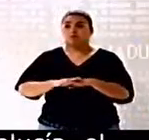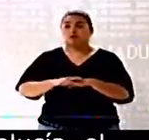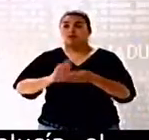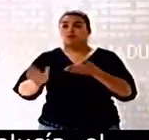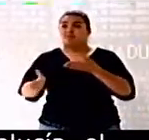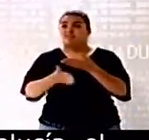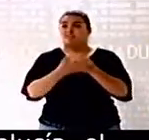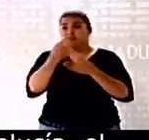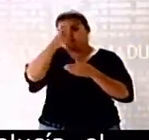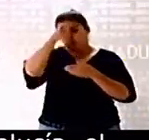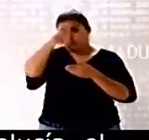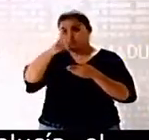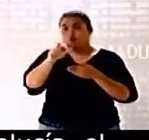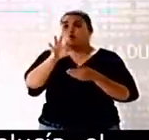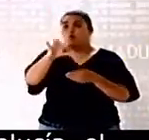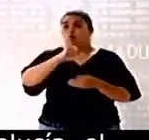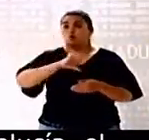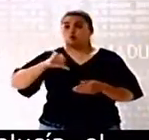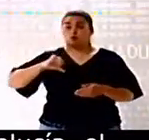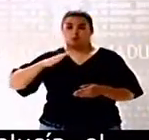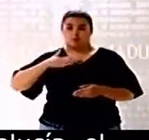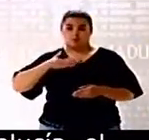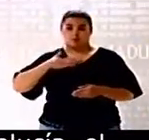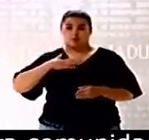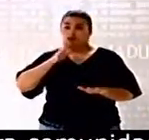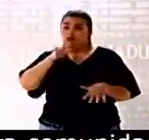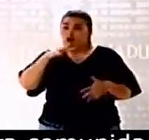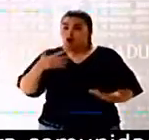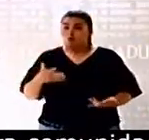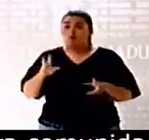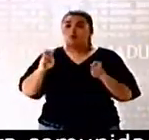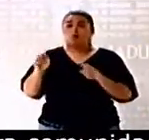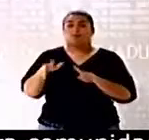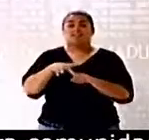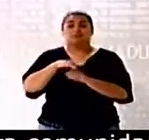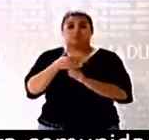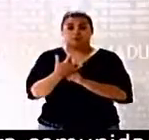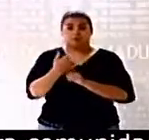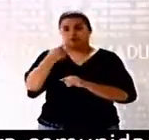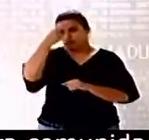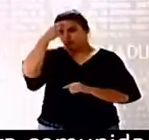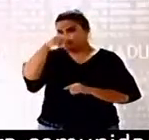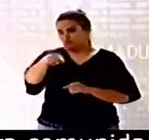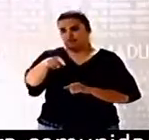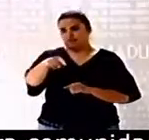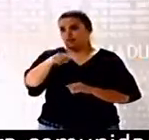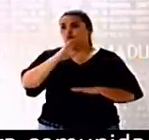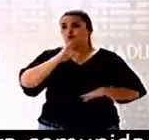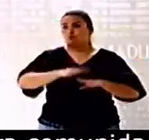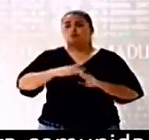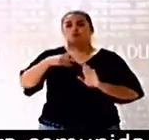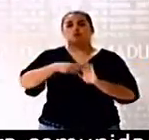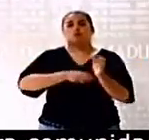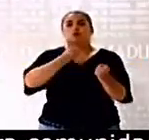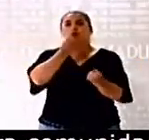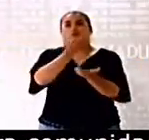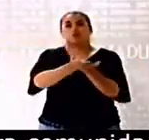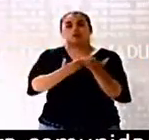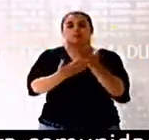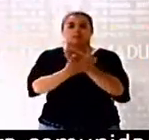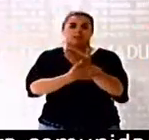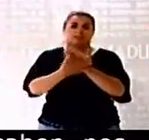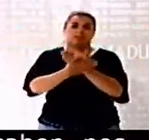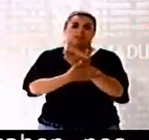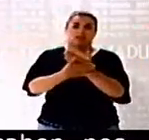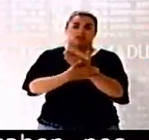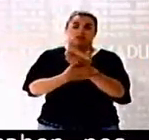un municipio de nuestra comunidad autónoma, ahora en esta nueva situación, que como saben nos regimos por las órdenes comunicadas del Ministerio una